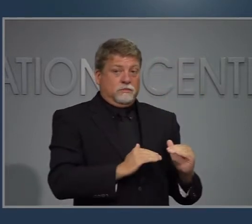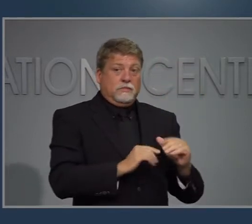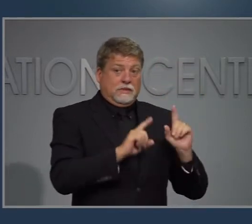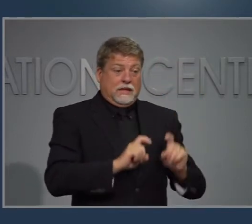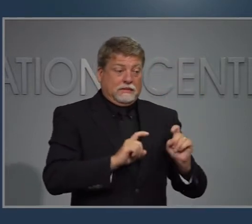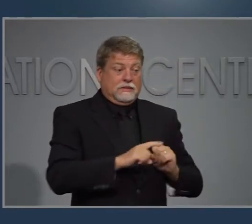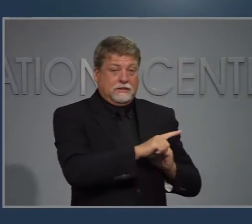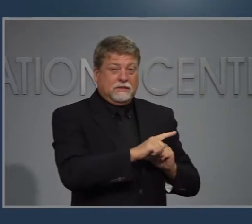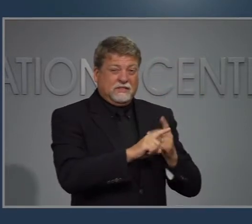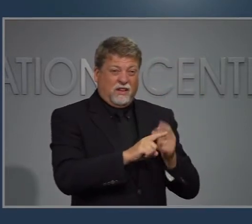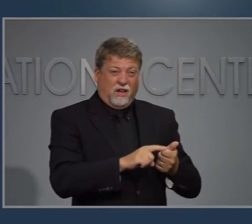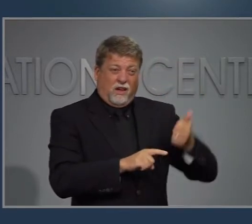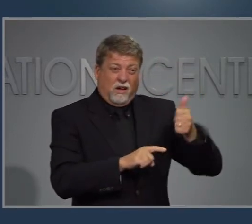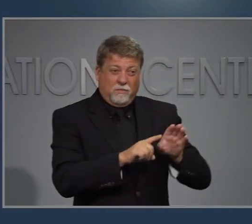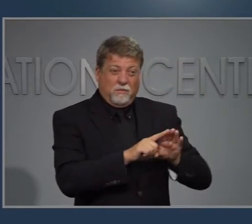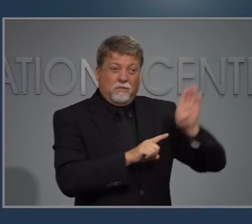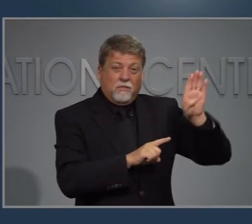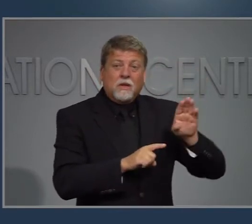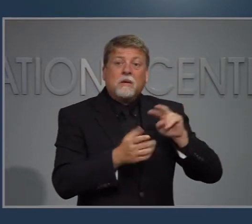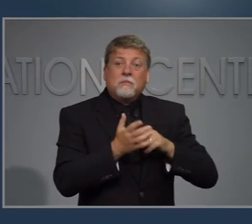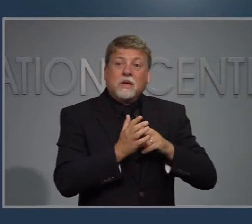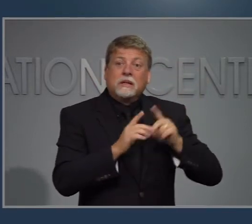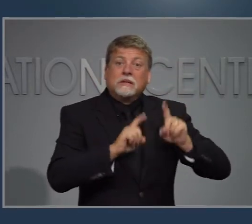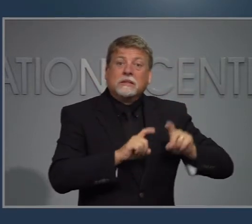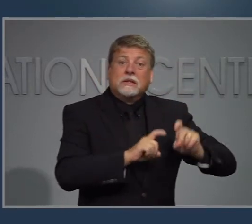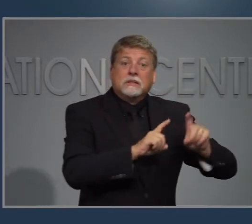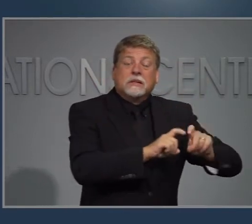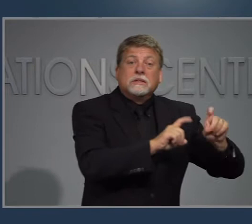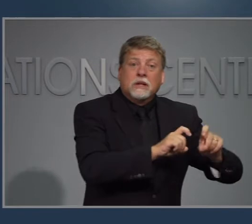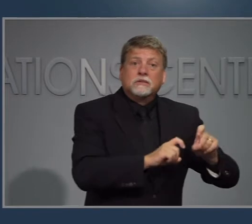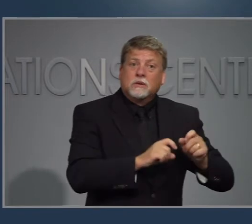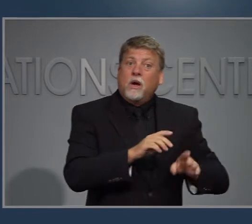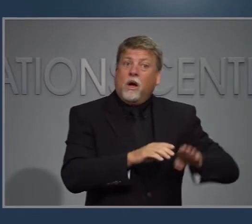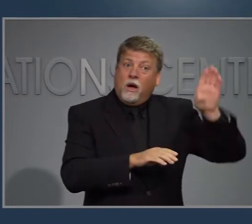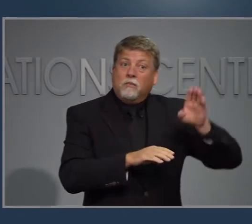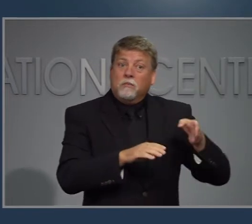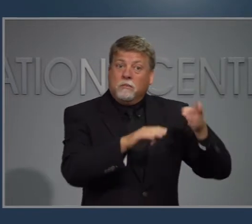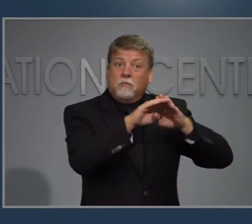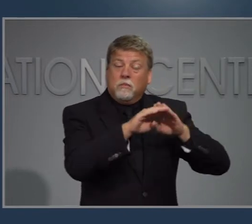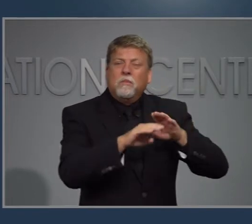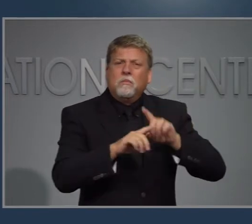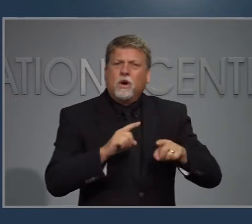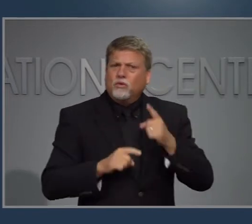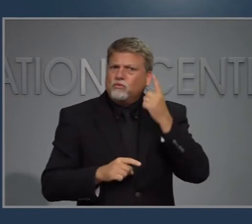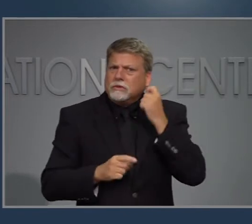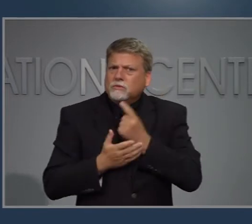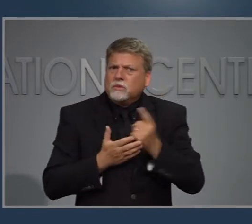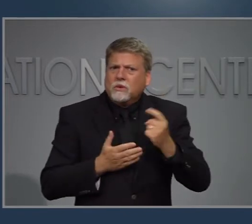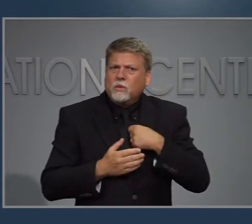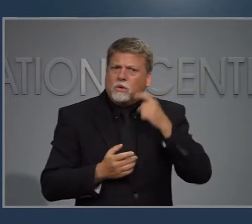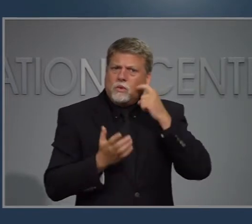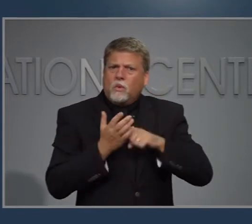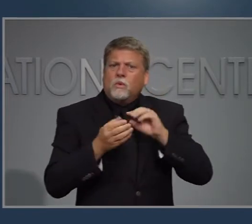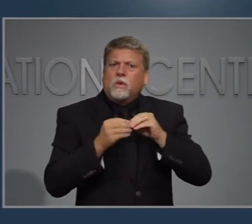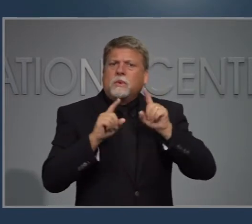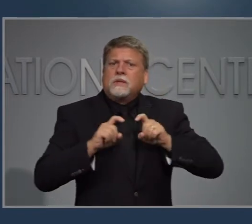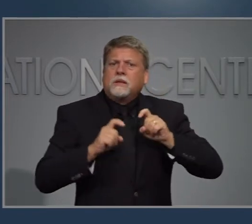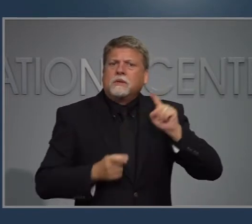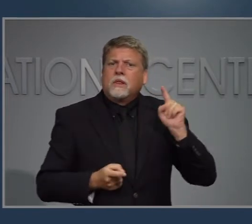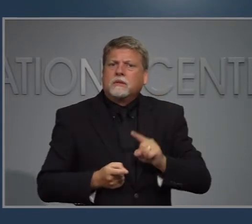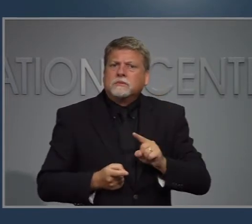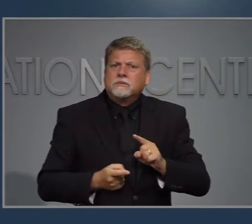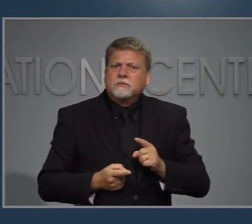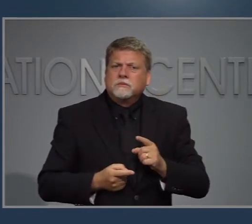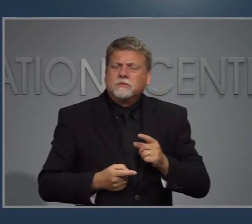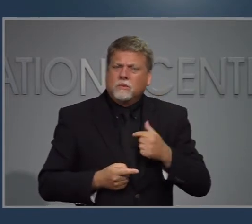regreso de las pruebas, el resultado ha mejorado y hemos hecho pruebas en las últimas semanas y queremos incentivar a cualquier